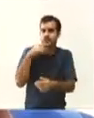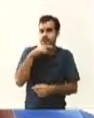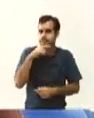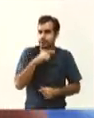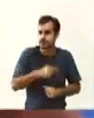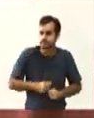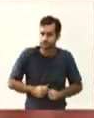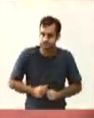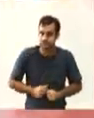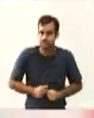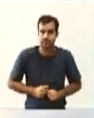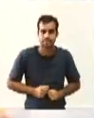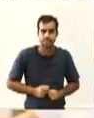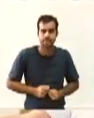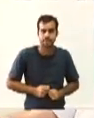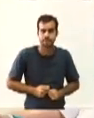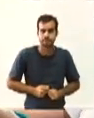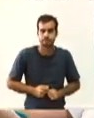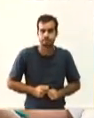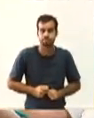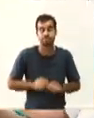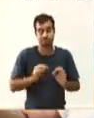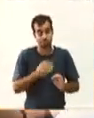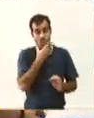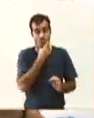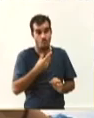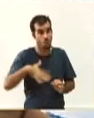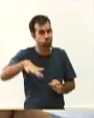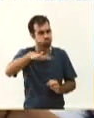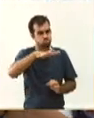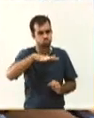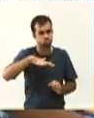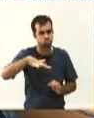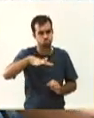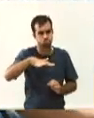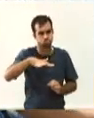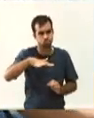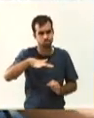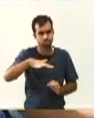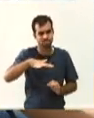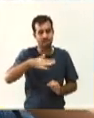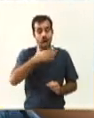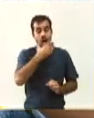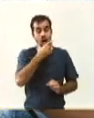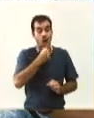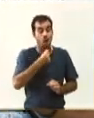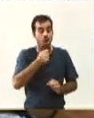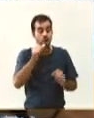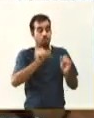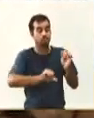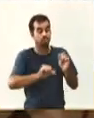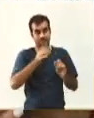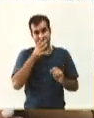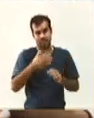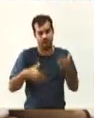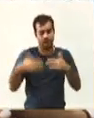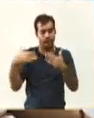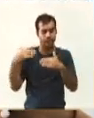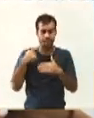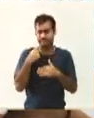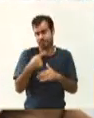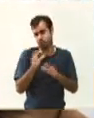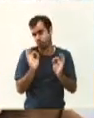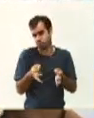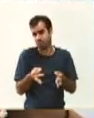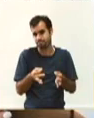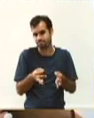sangre. Bien, los jóvenes, por supuesto, si los jóvenes fallan, todo fallará, fueron una de las palabras de nuestro comandante